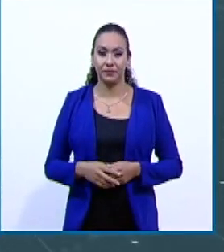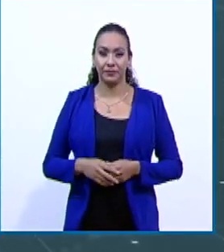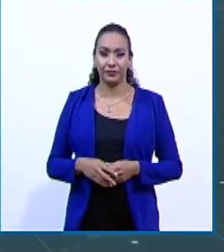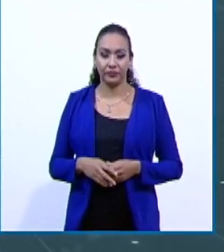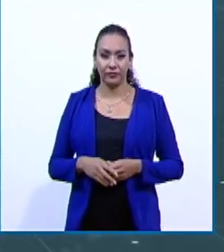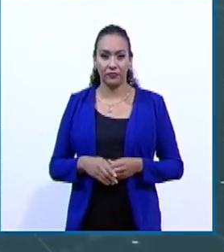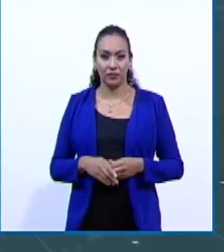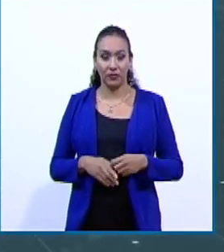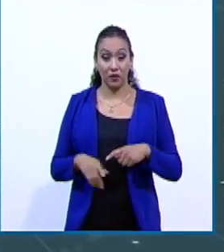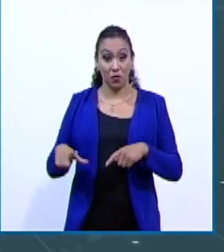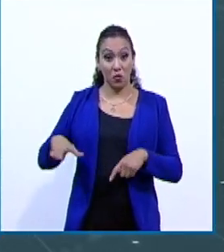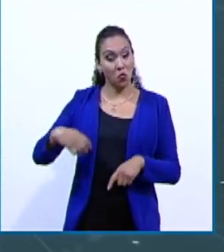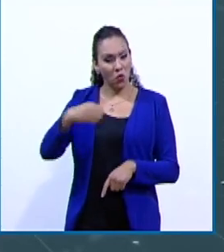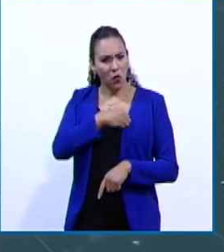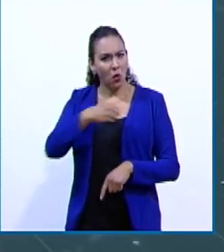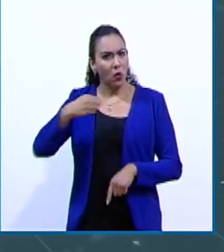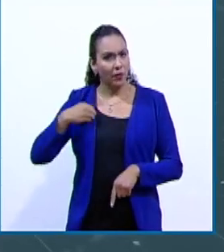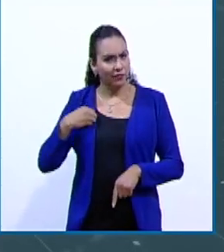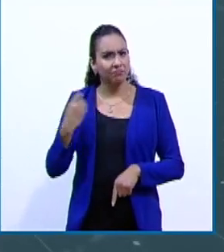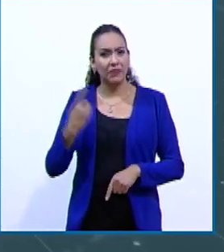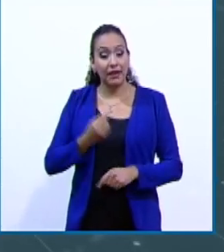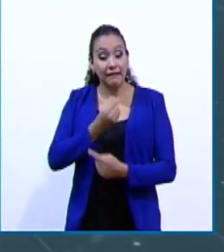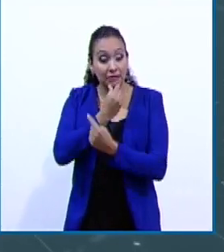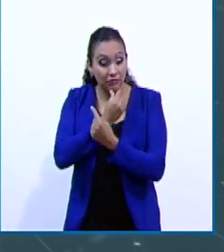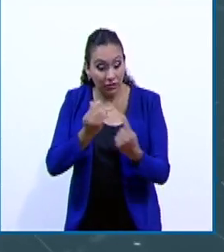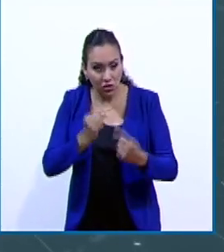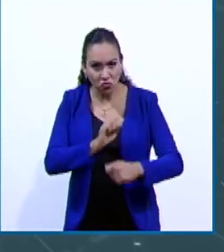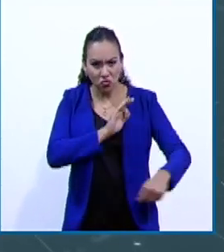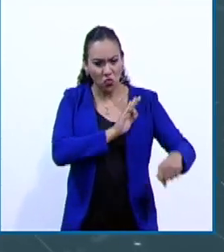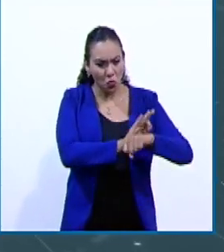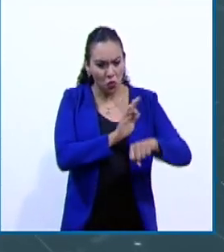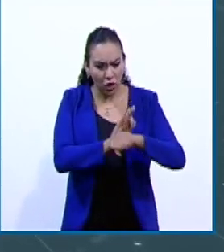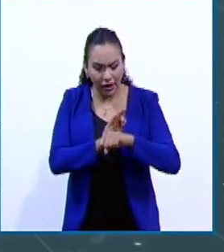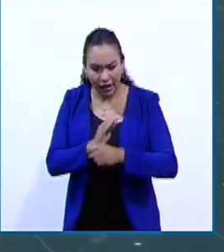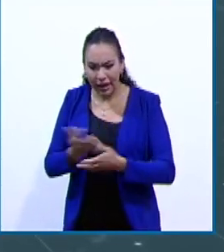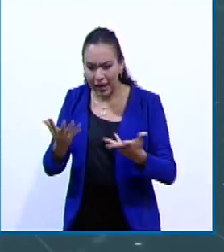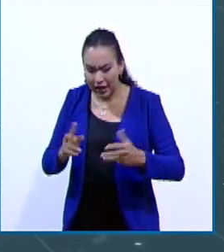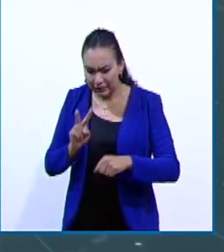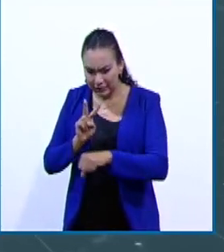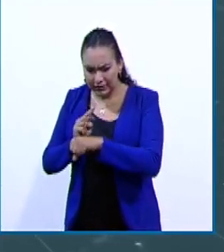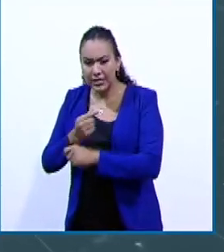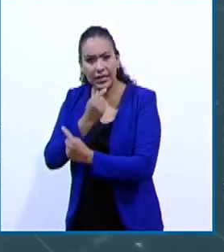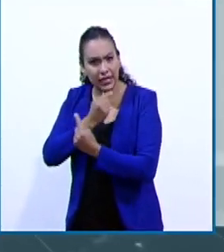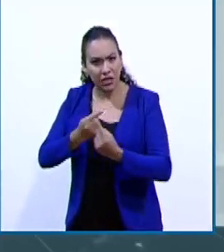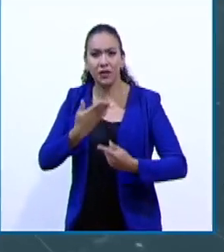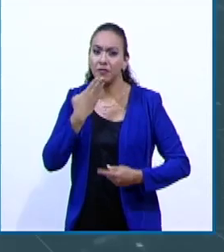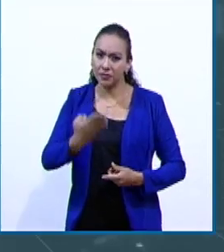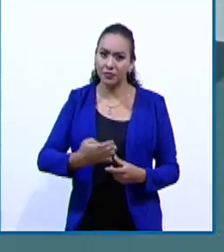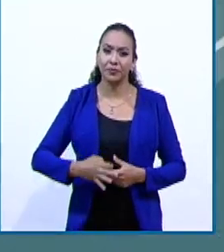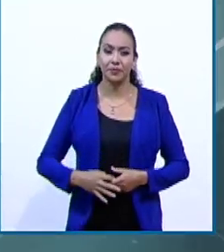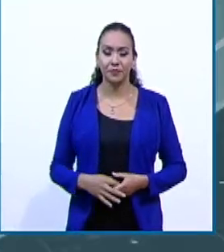Es obligación del Estado proteger a infantes y velar por su bienestar, determinó la primera sala.